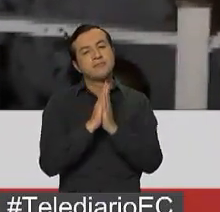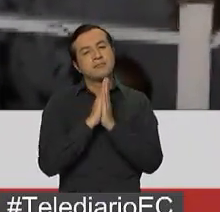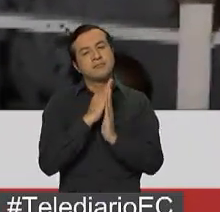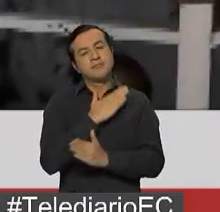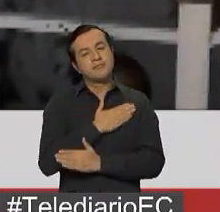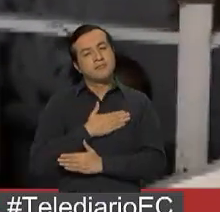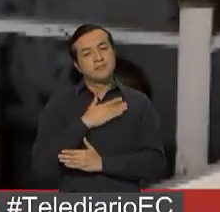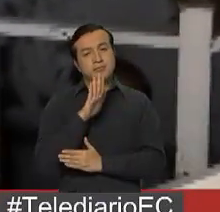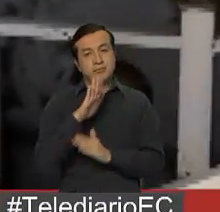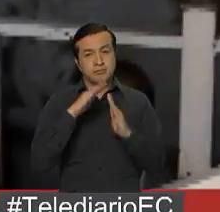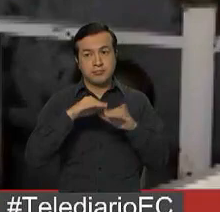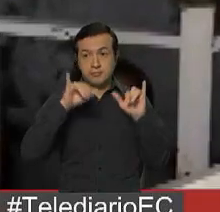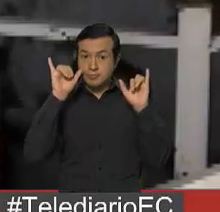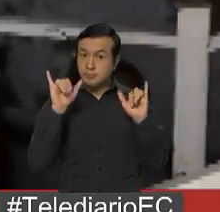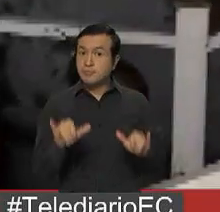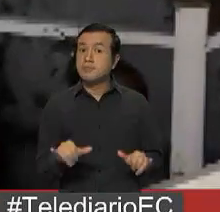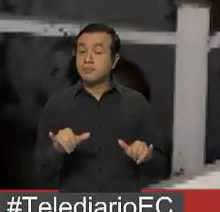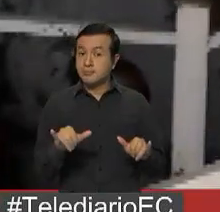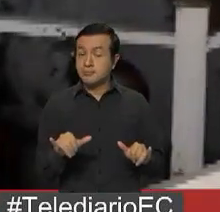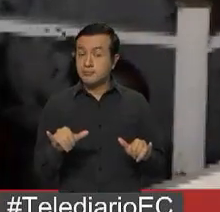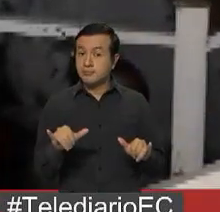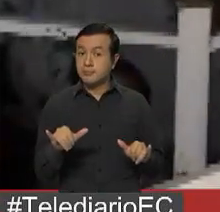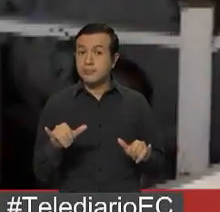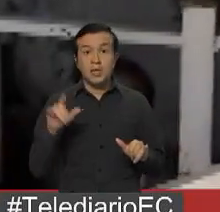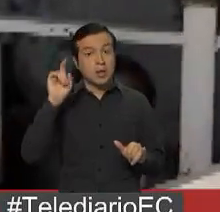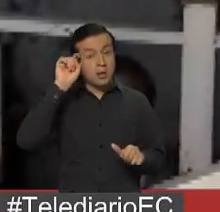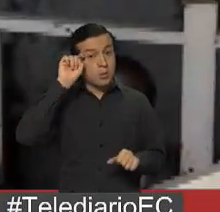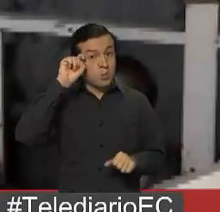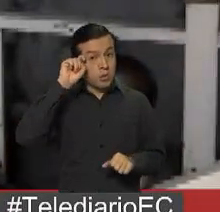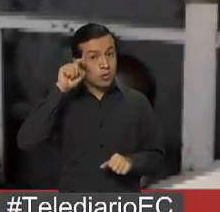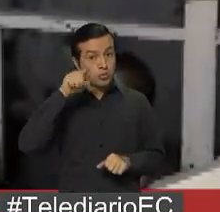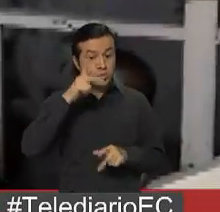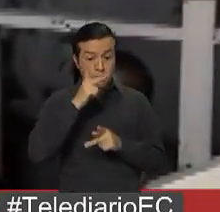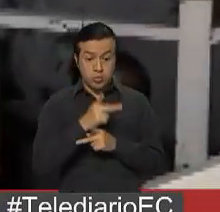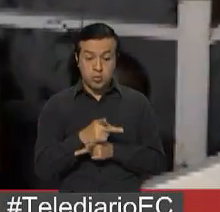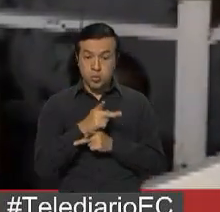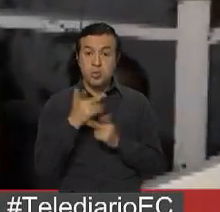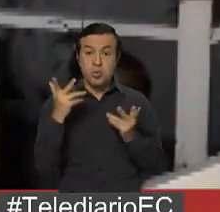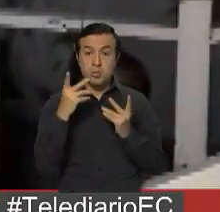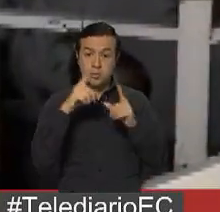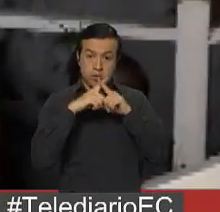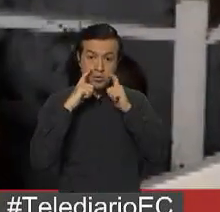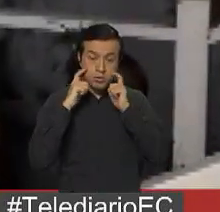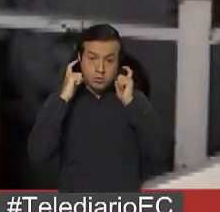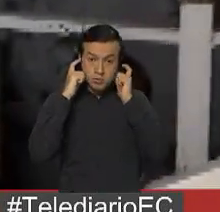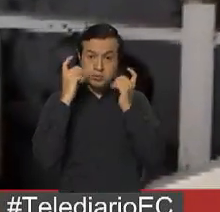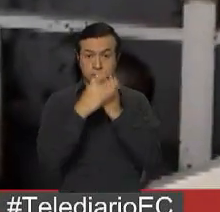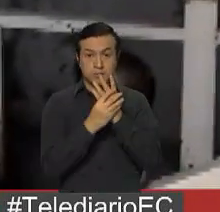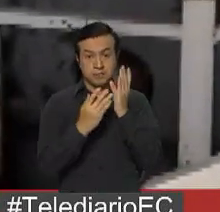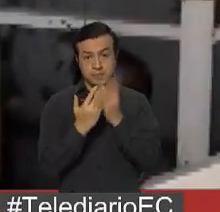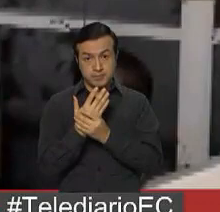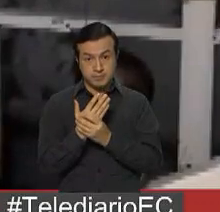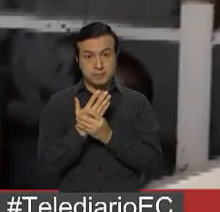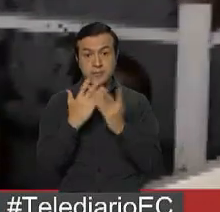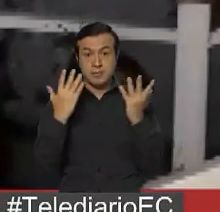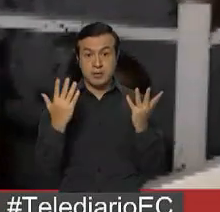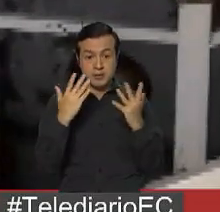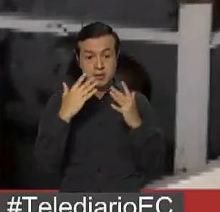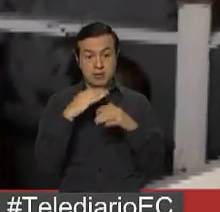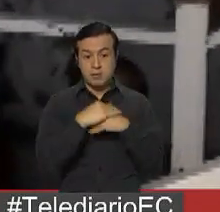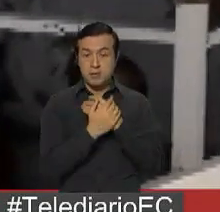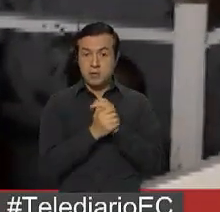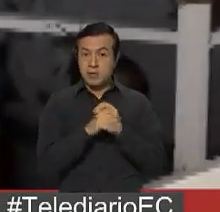favor que te quedes en casa y no te olvides de protegerse usando la mascarilla los guantes y lavando